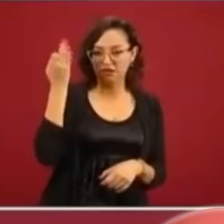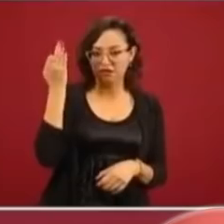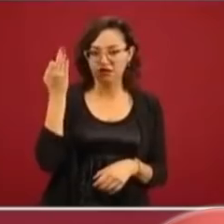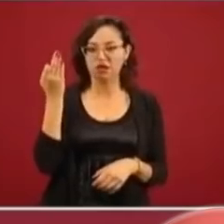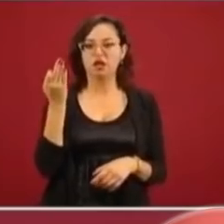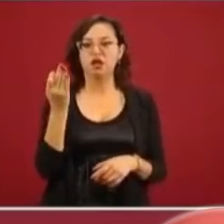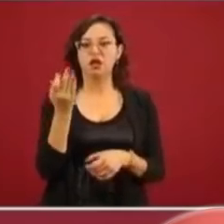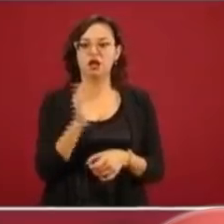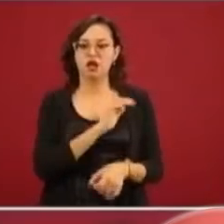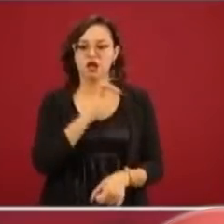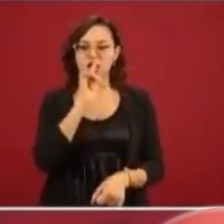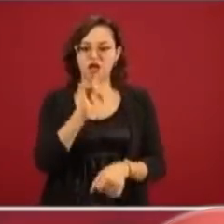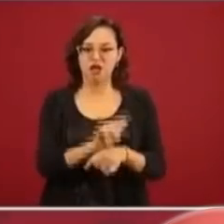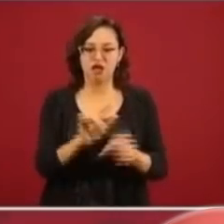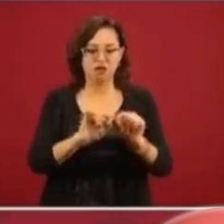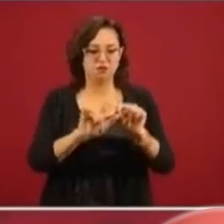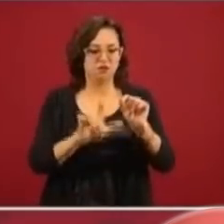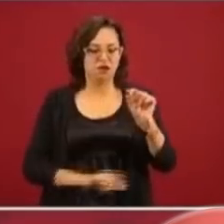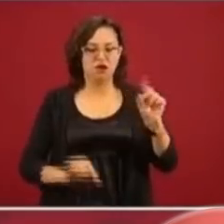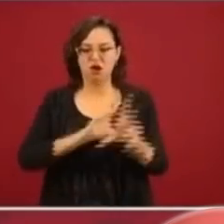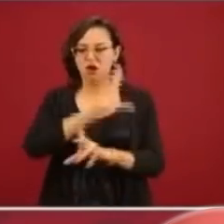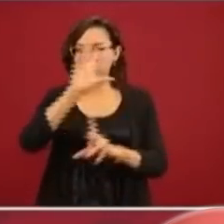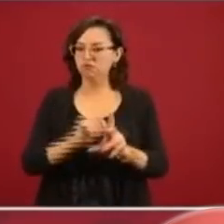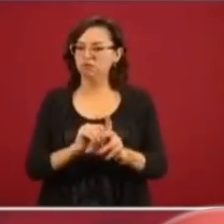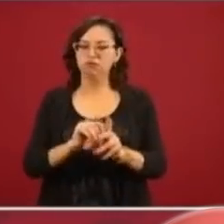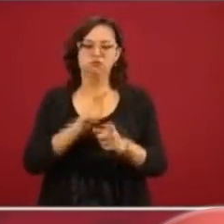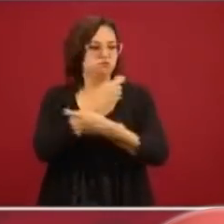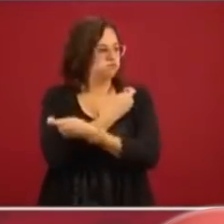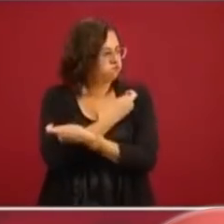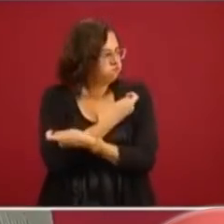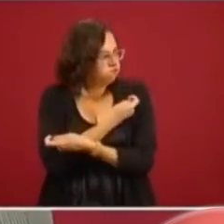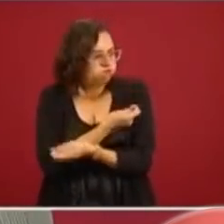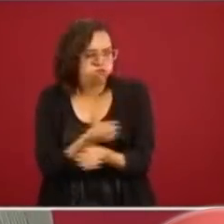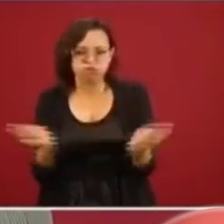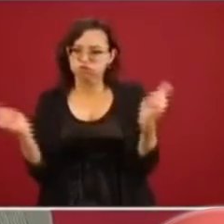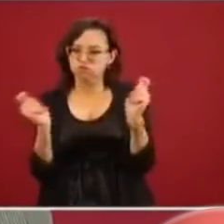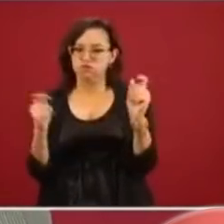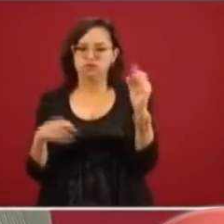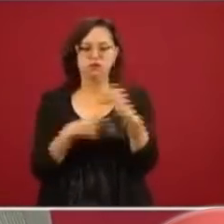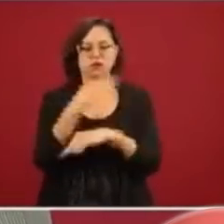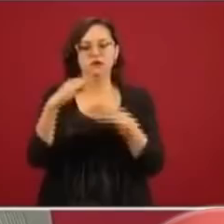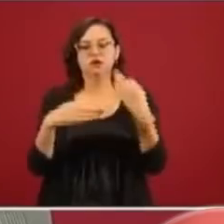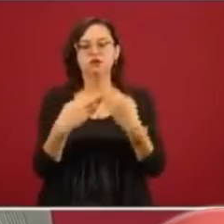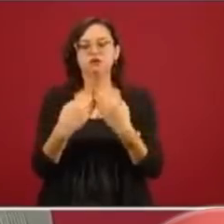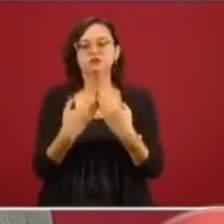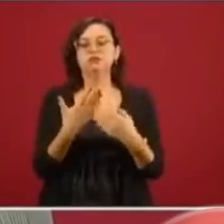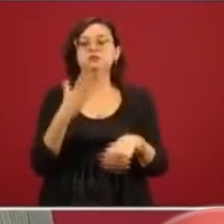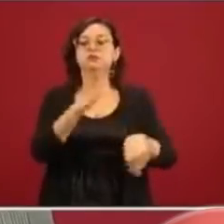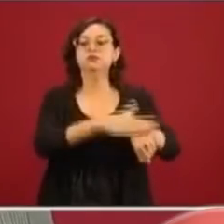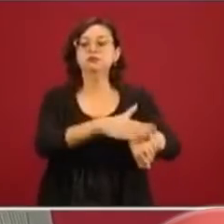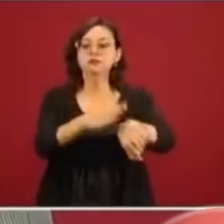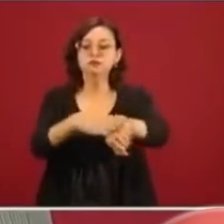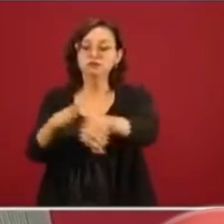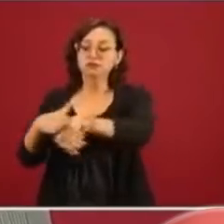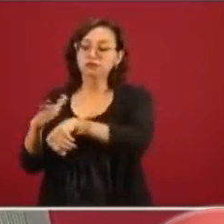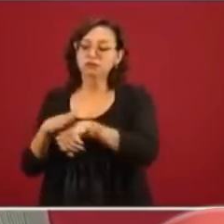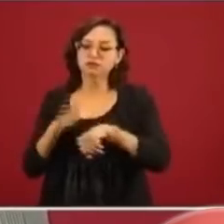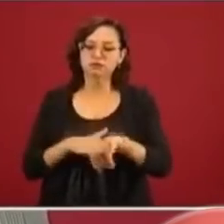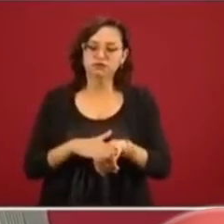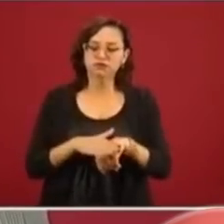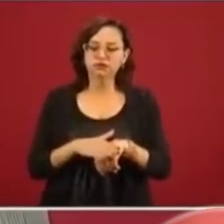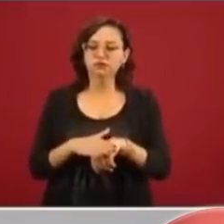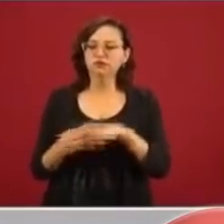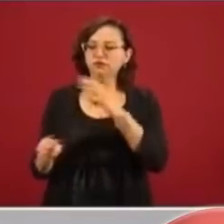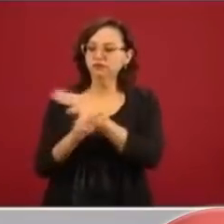de especialidad de todo el país, es para todos y ahí empieza un llamado extra. La